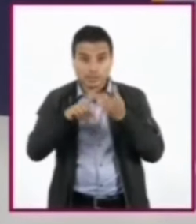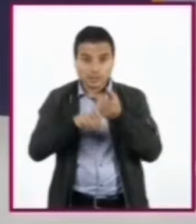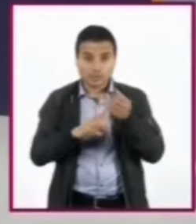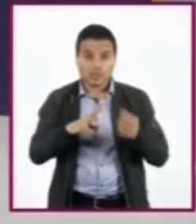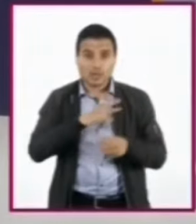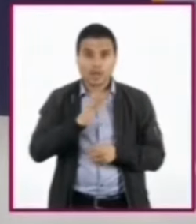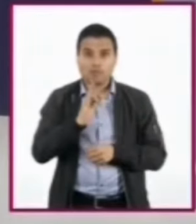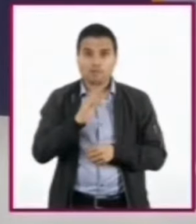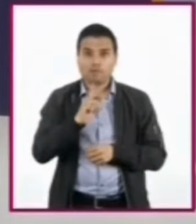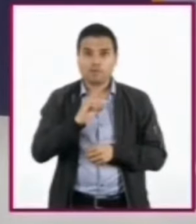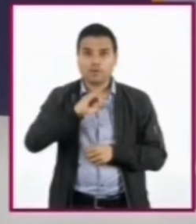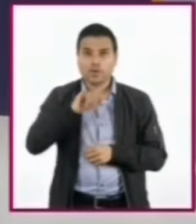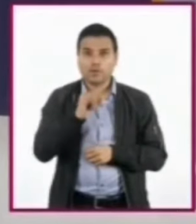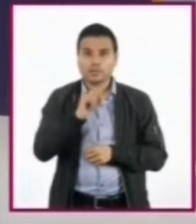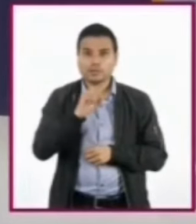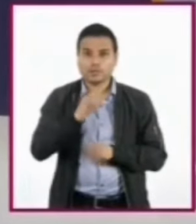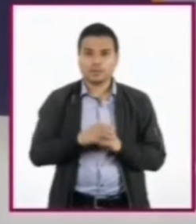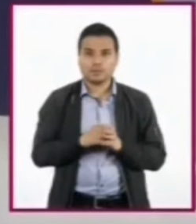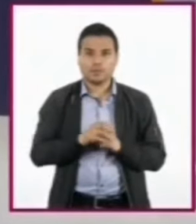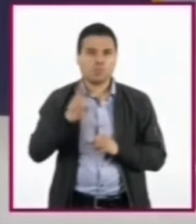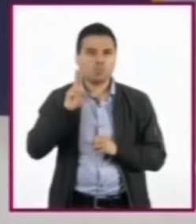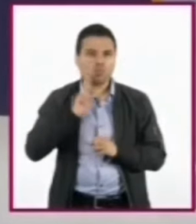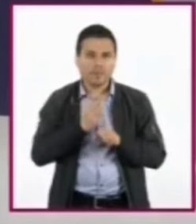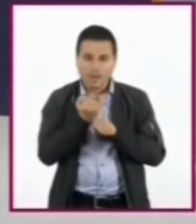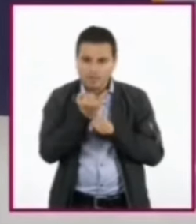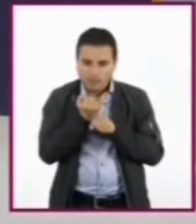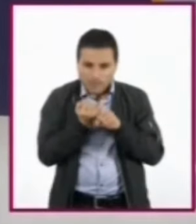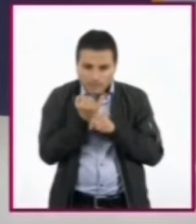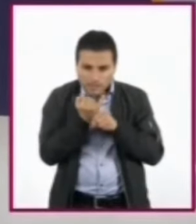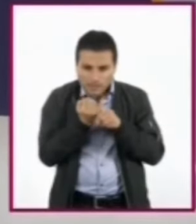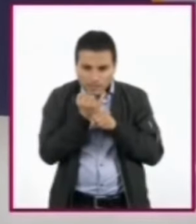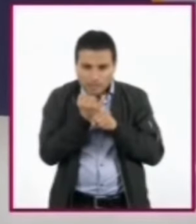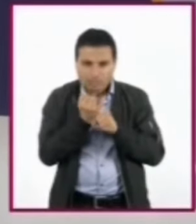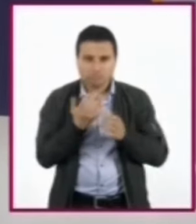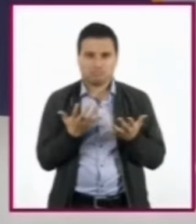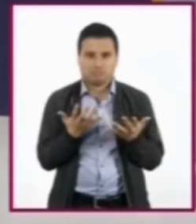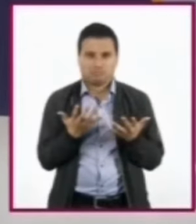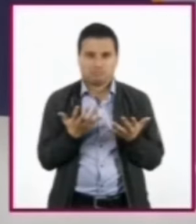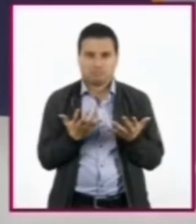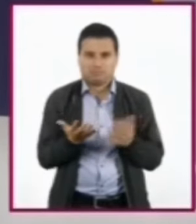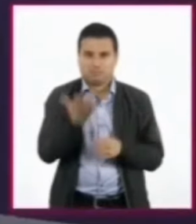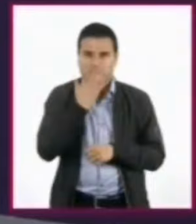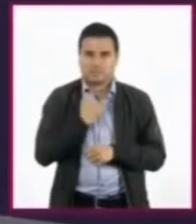no podían comprobar su teoría? ¿Será que el flogisto sale cuando algo se quema?